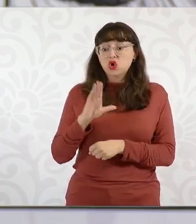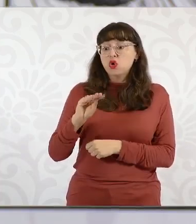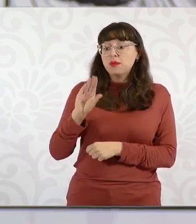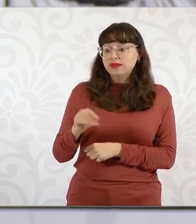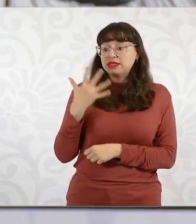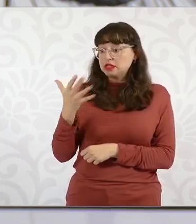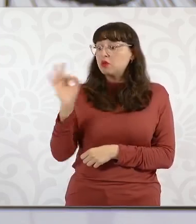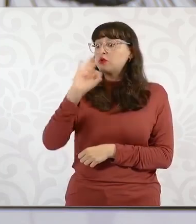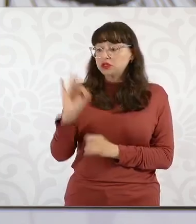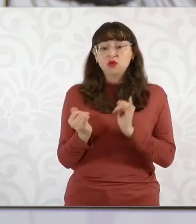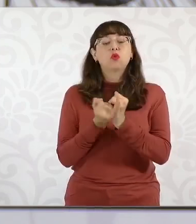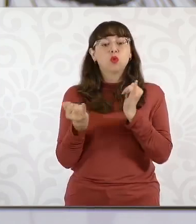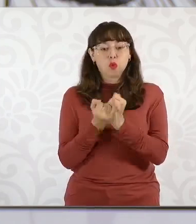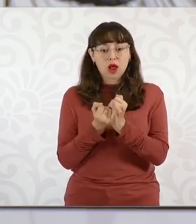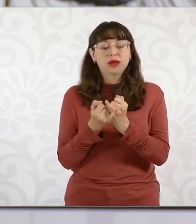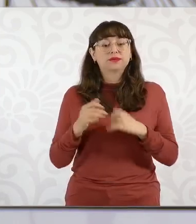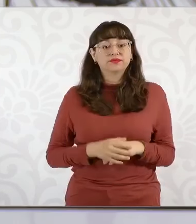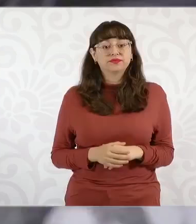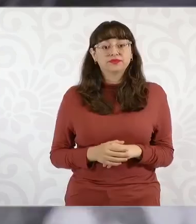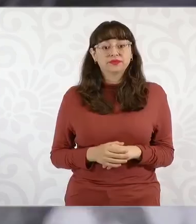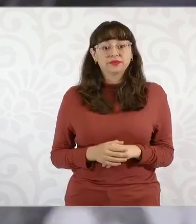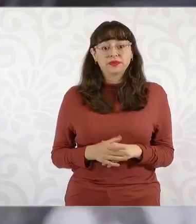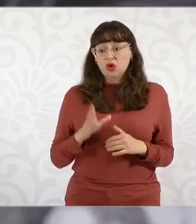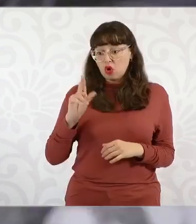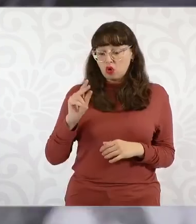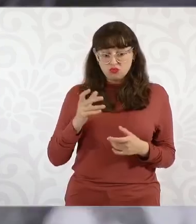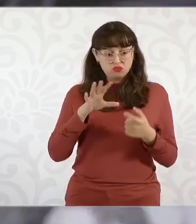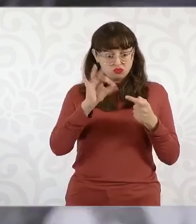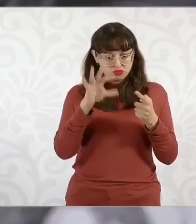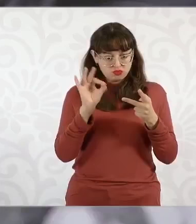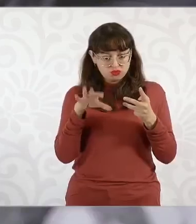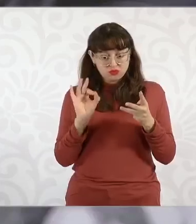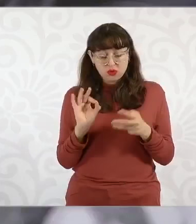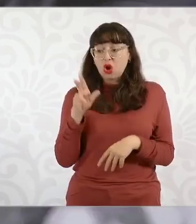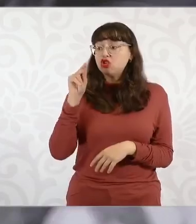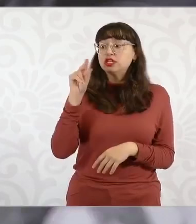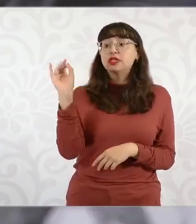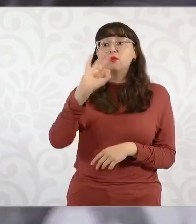opciones y casi el 80% en su primera opción. Y no hay examen.